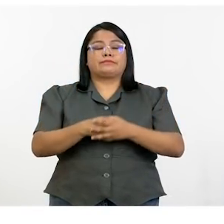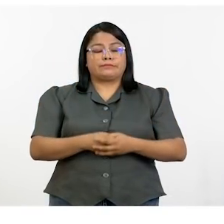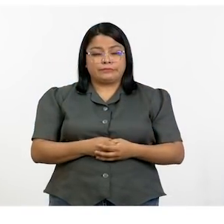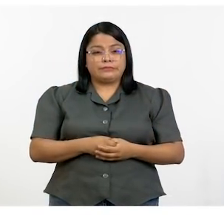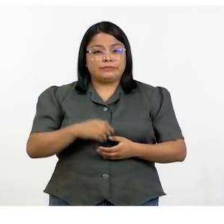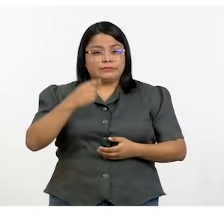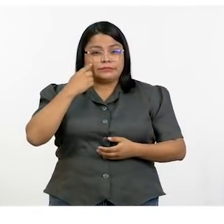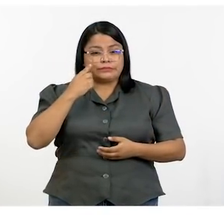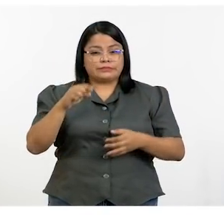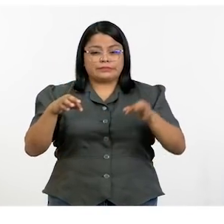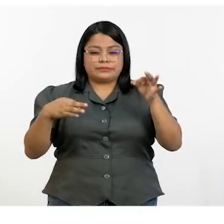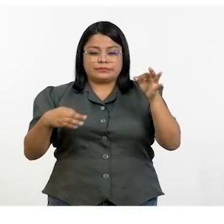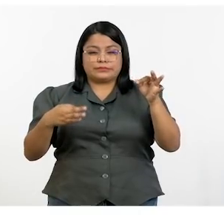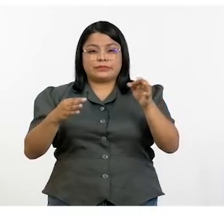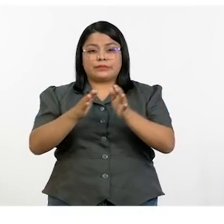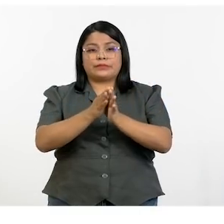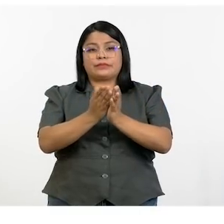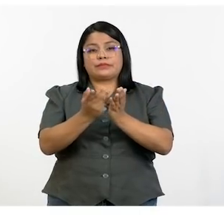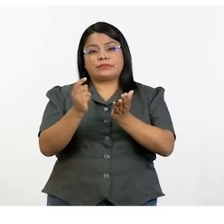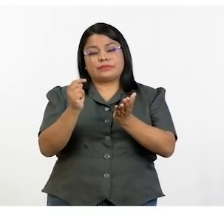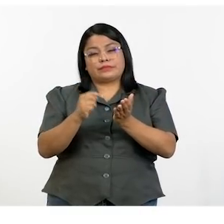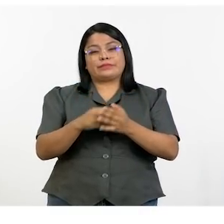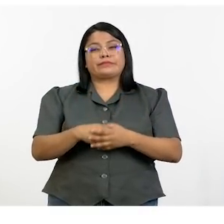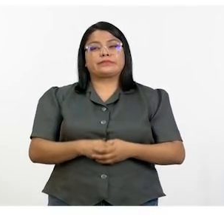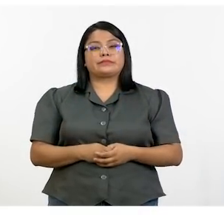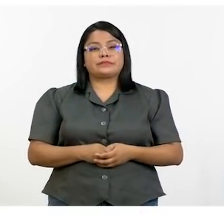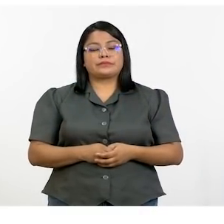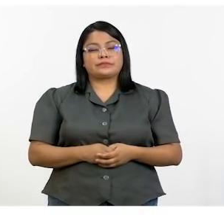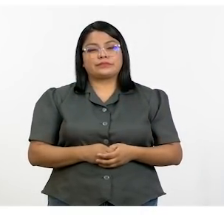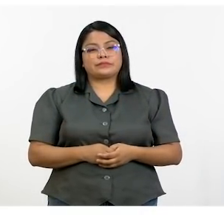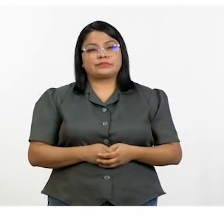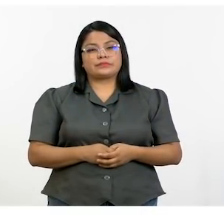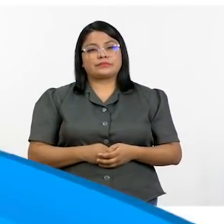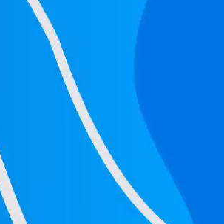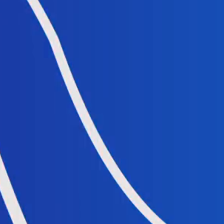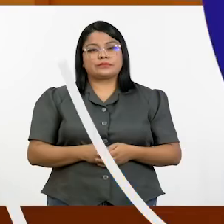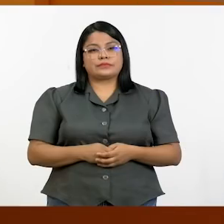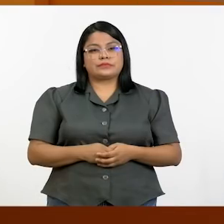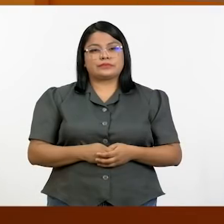indicar las páginas que corresponden al libro de texto.